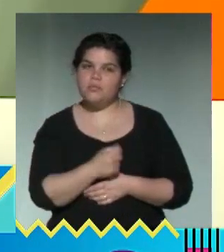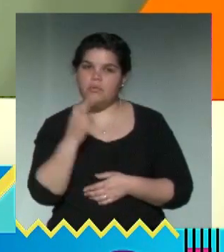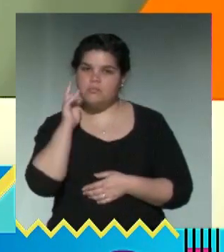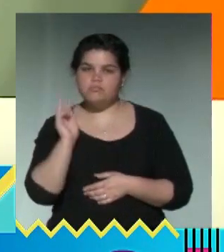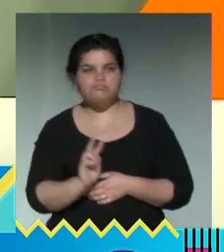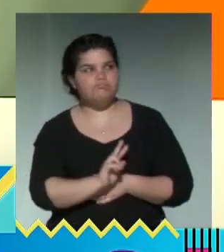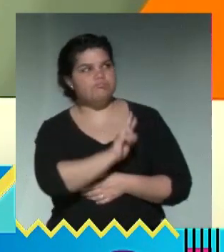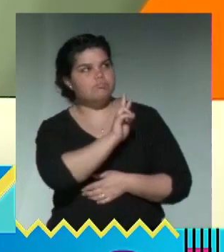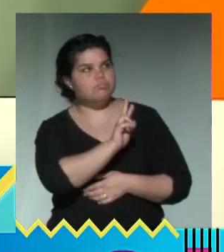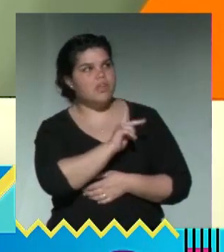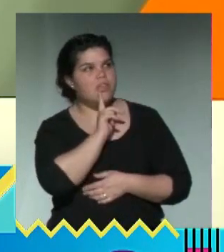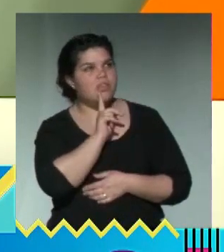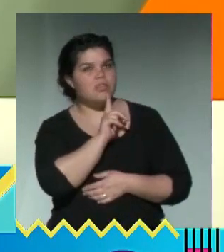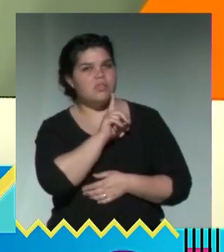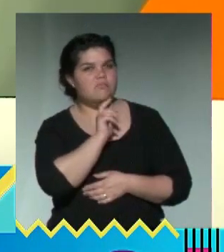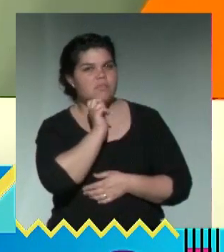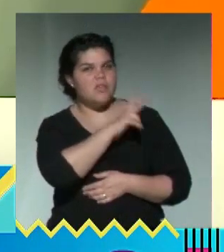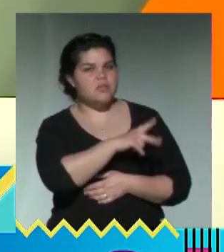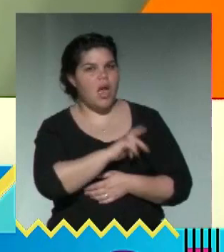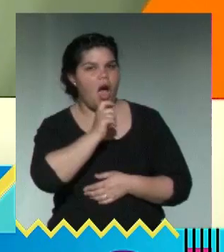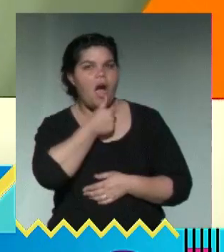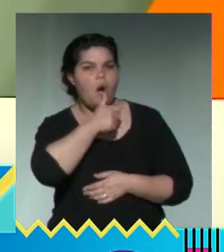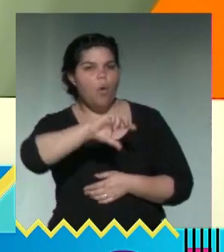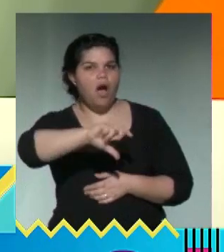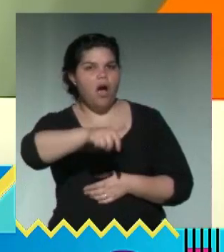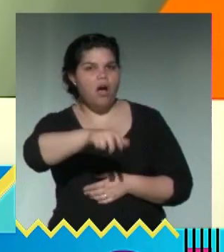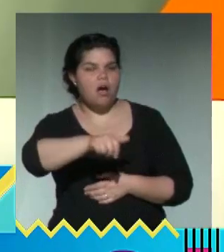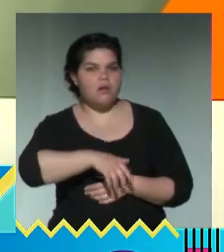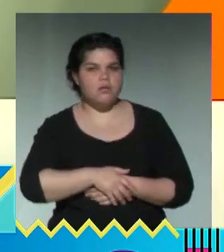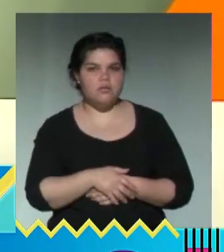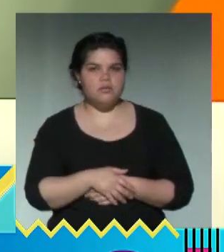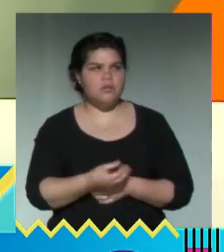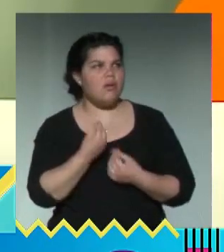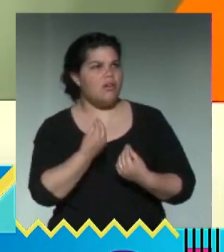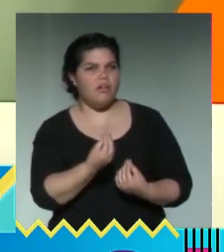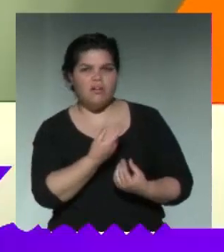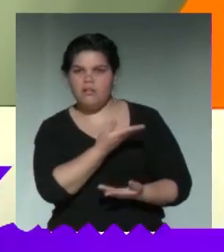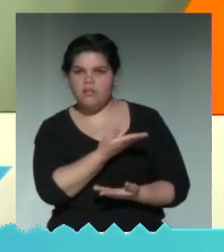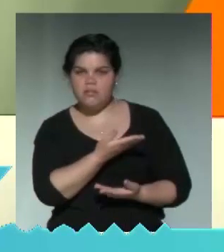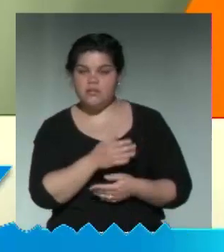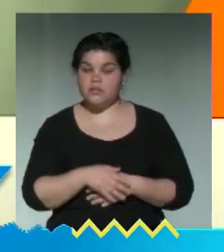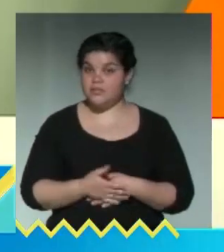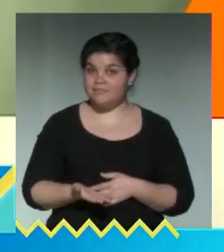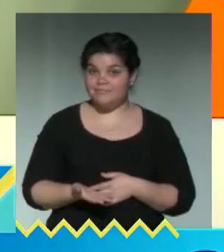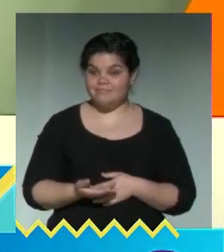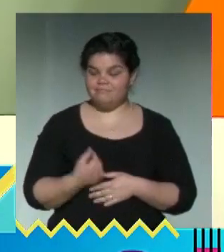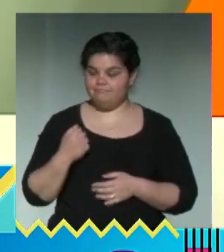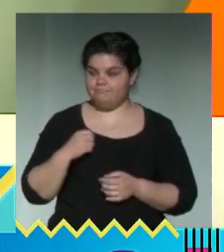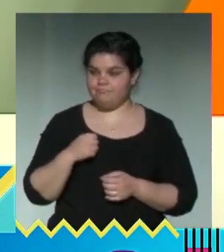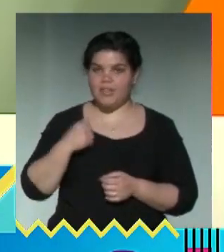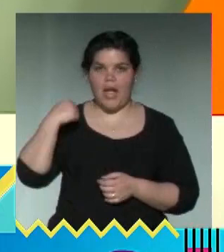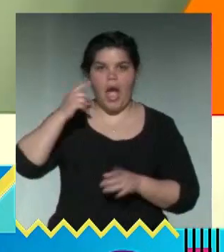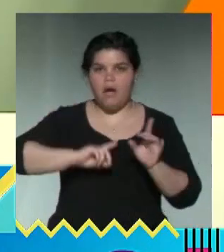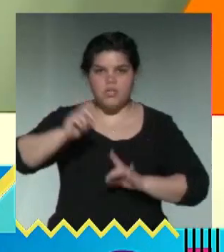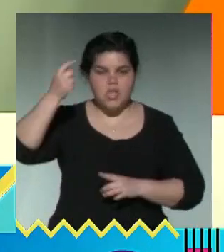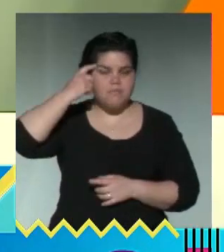decía, tío, dejaste el agua abierta, como diciendo, ¿qué estás haciendo? Y por ahí uno se cree, o